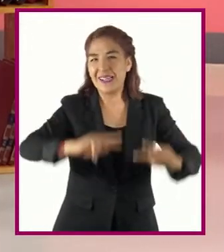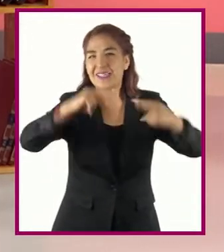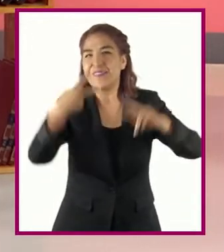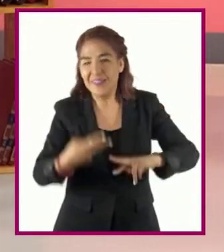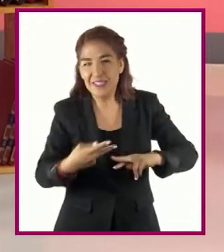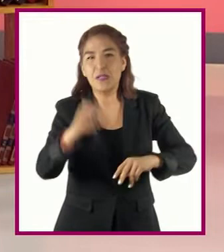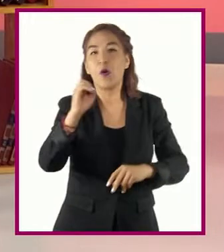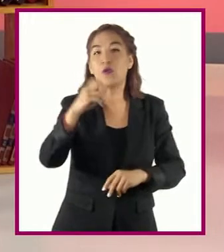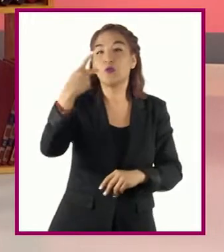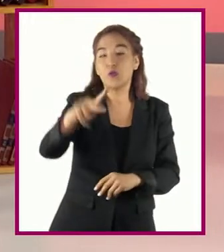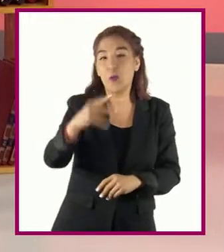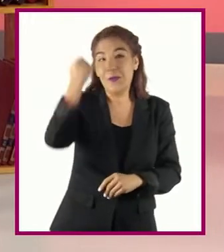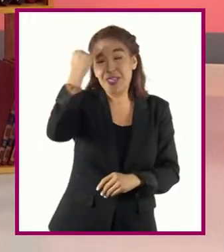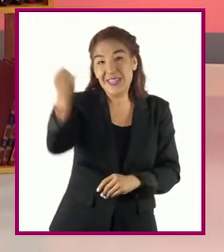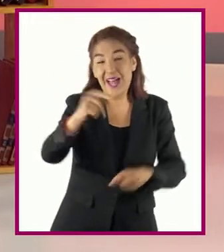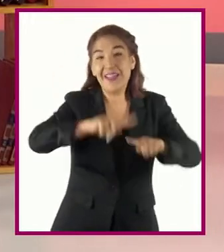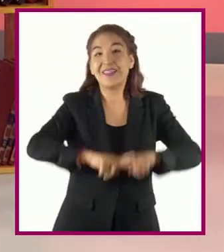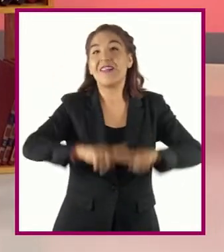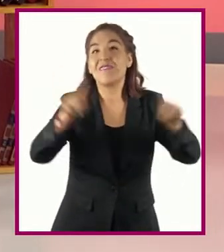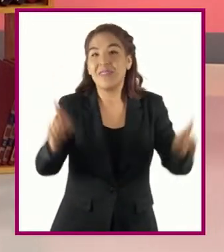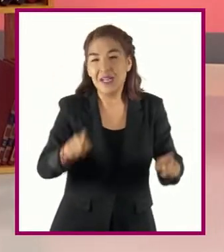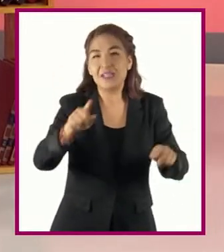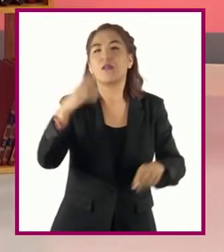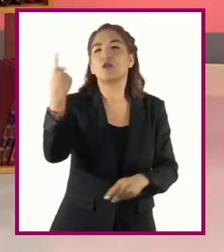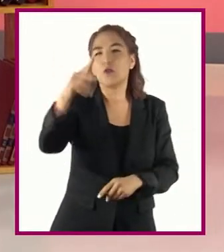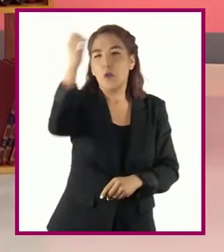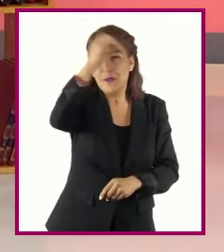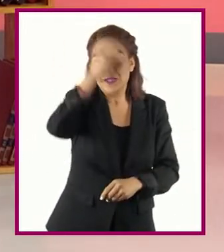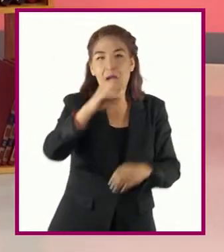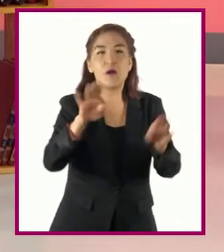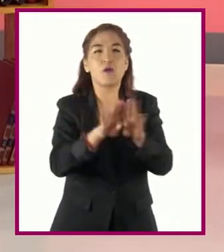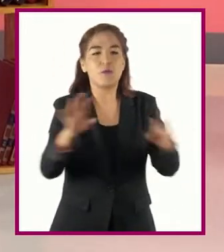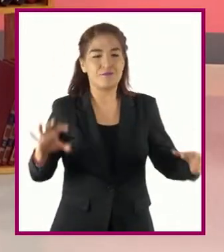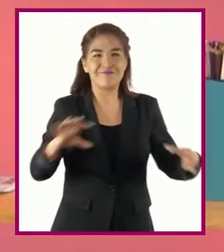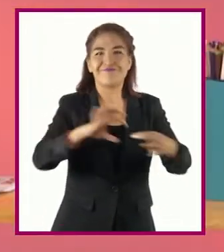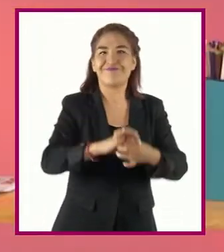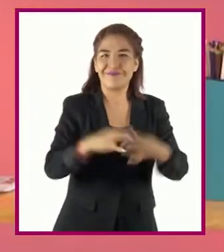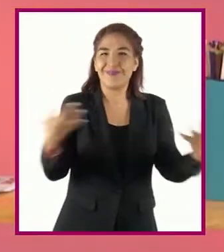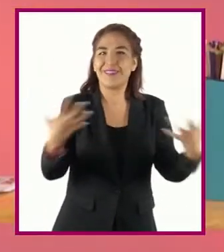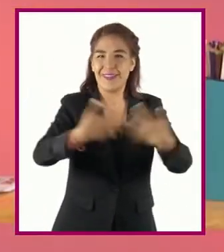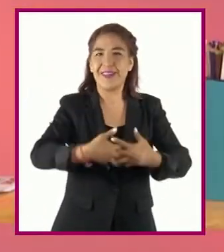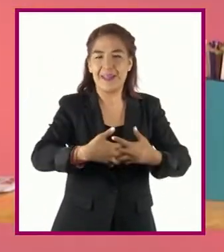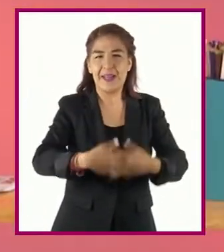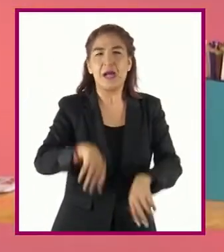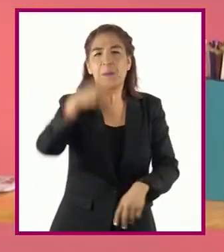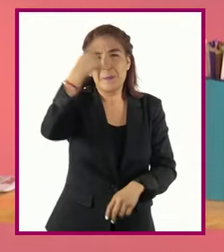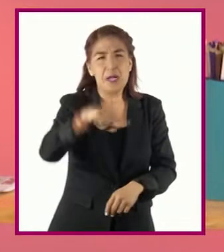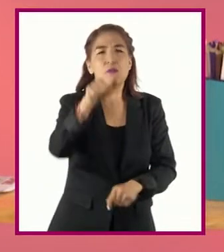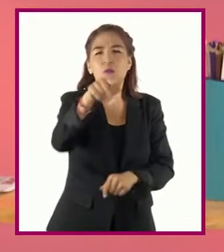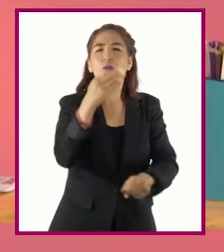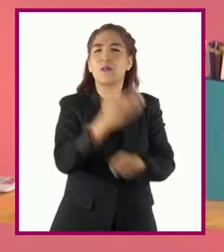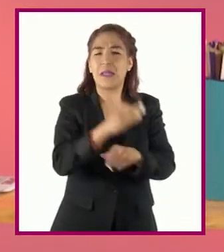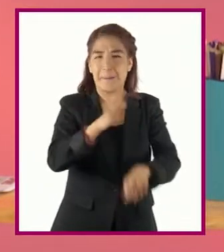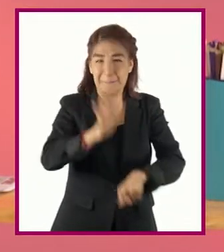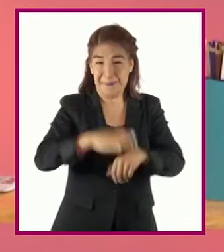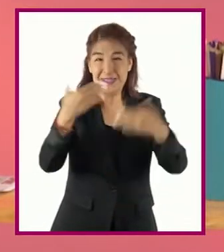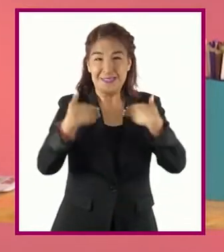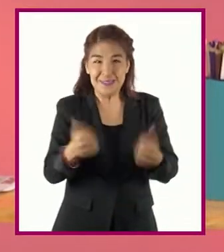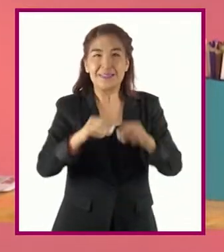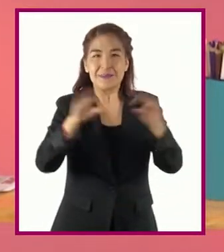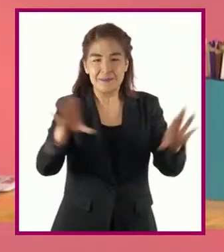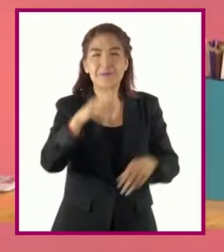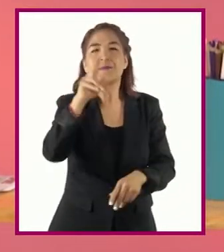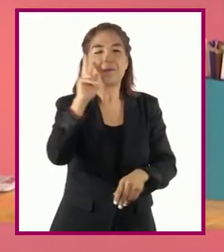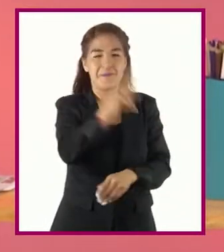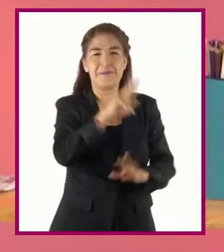o punto de vista distinto entre las ideas que conectan. Para que nos quede más claro, veamos